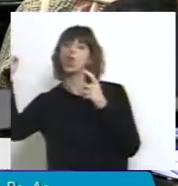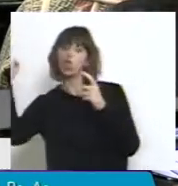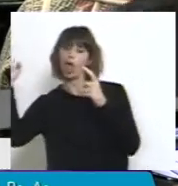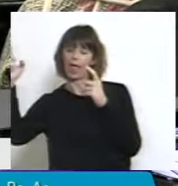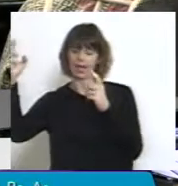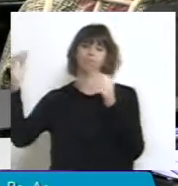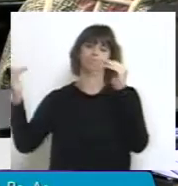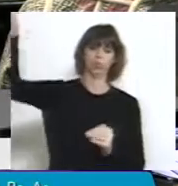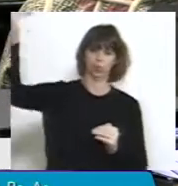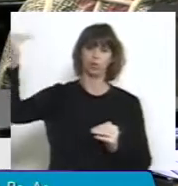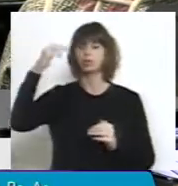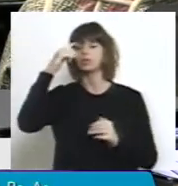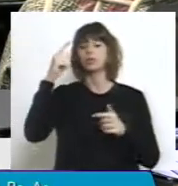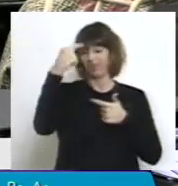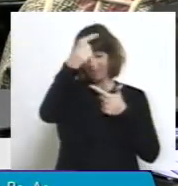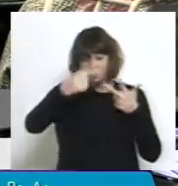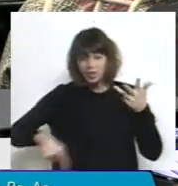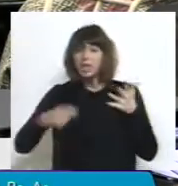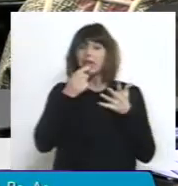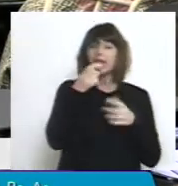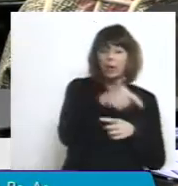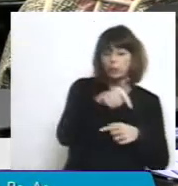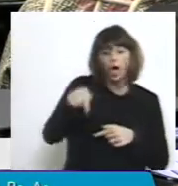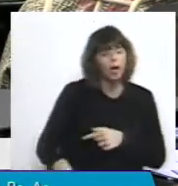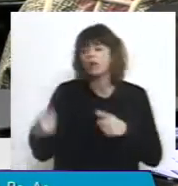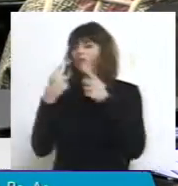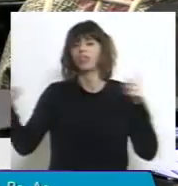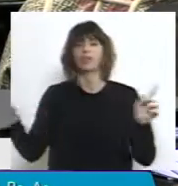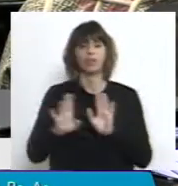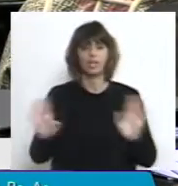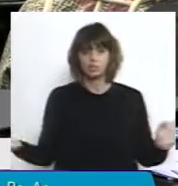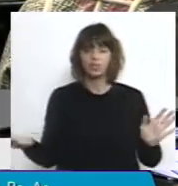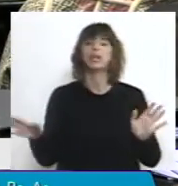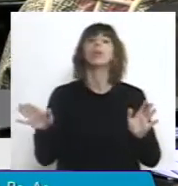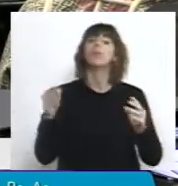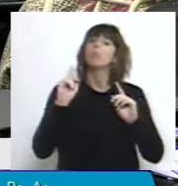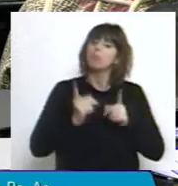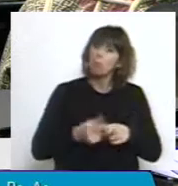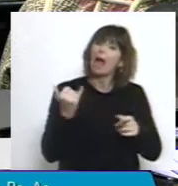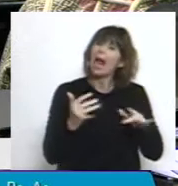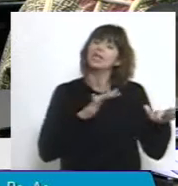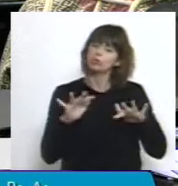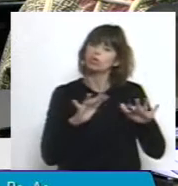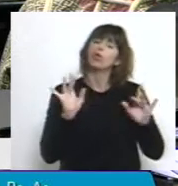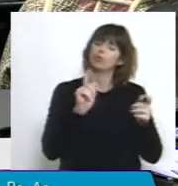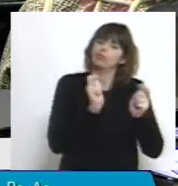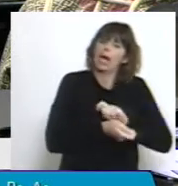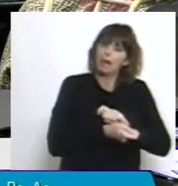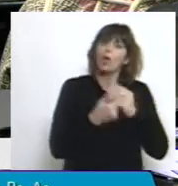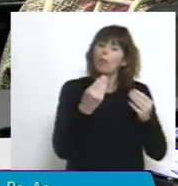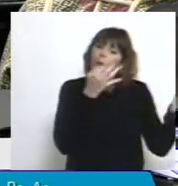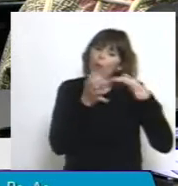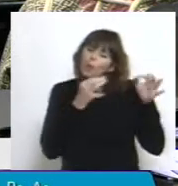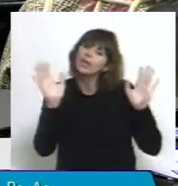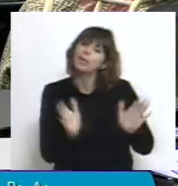Argentina efectivamente hay un menor nivel de ventas externas. Eso explica en parte un nivel de crecimiento